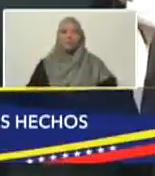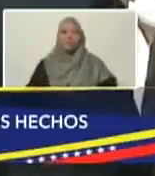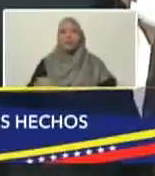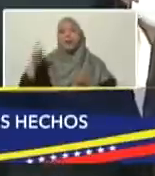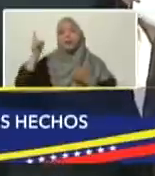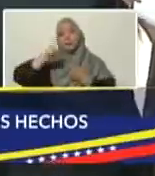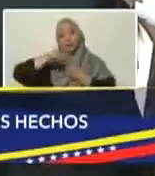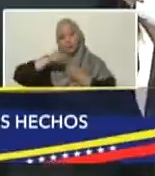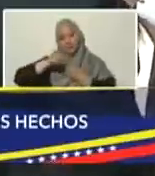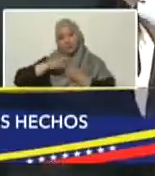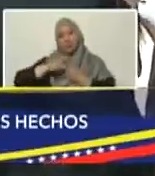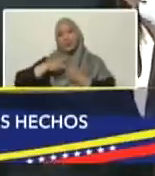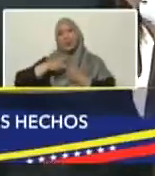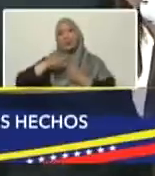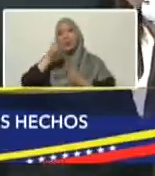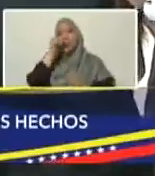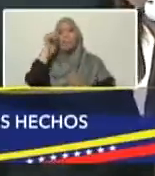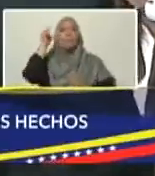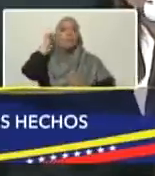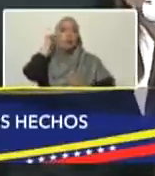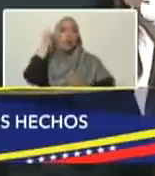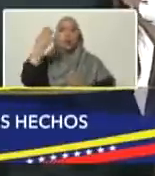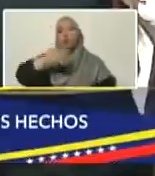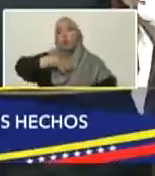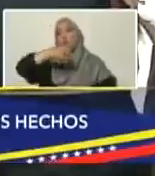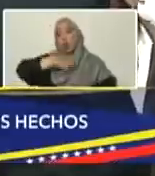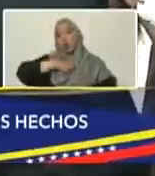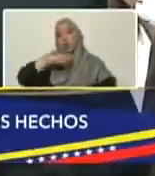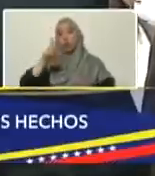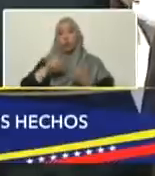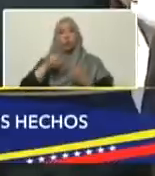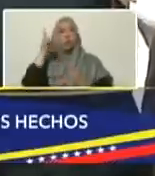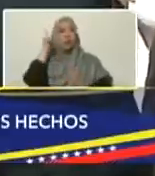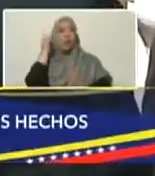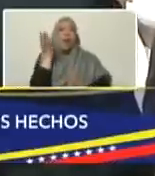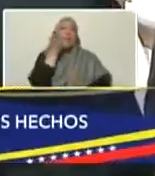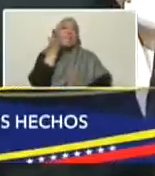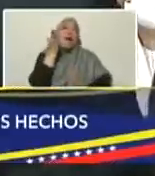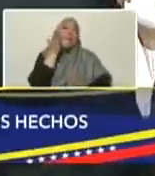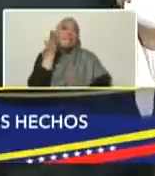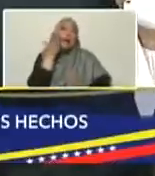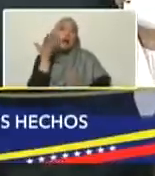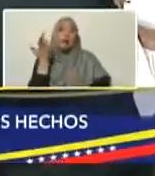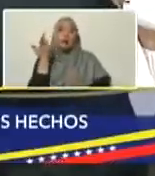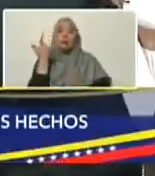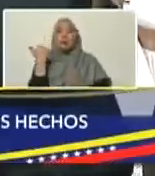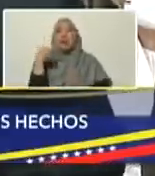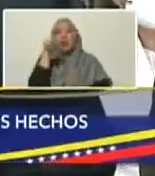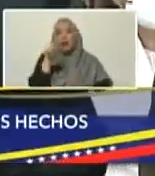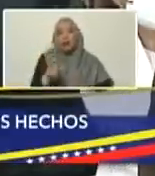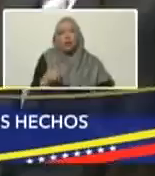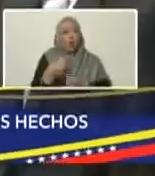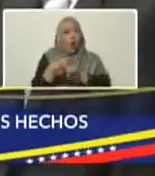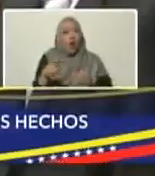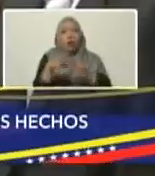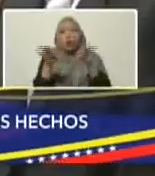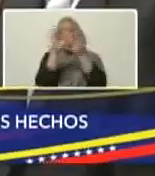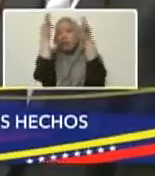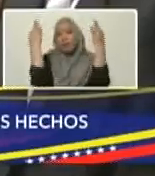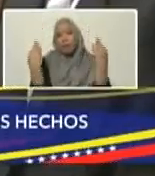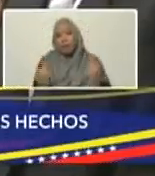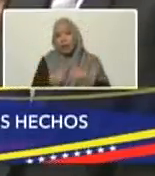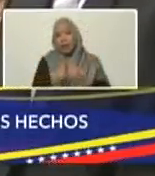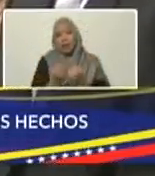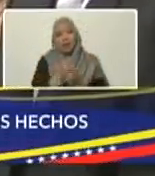tías, tíos, sobrinos, sobrinas, madrinas, padrinos, a toda la